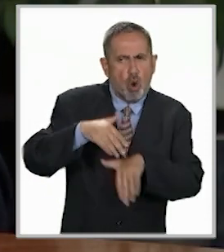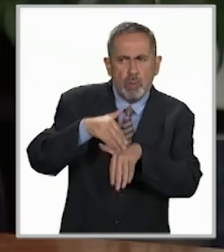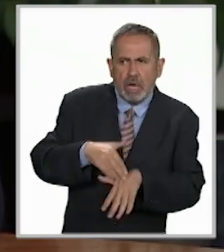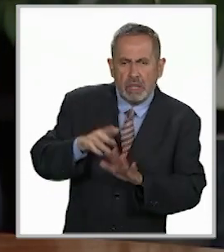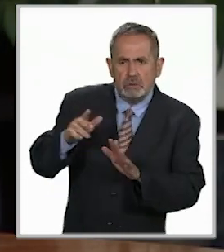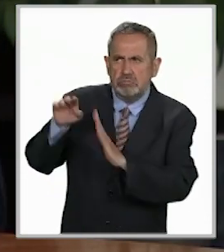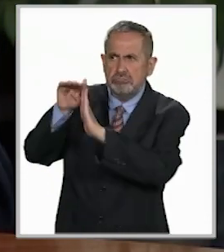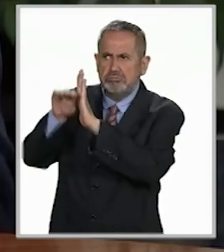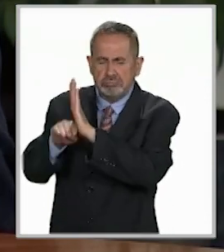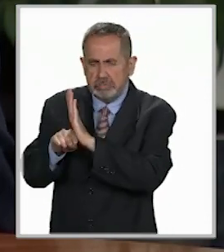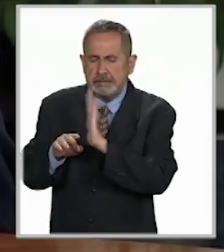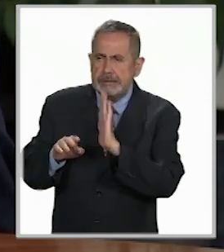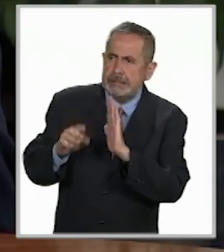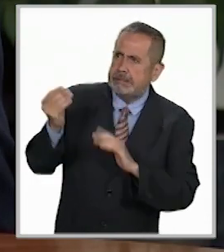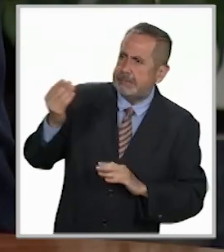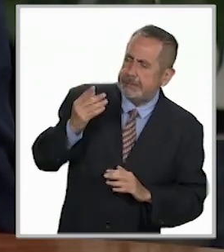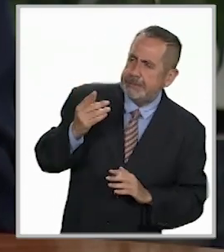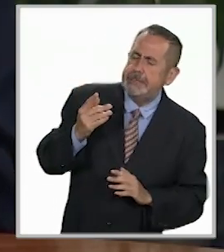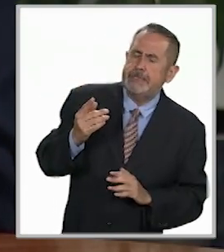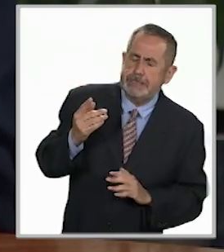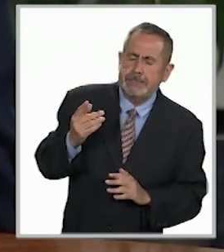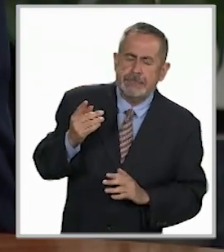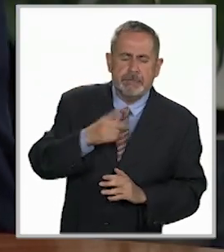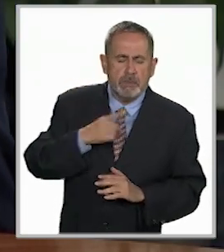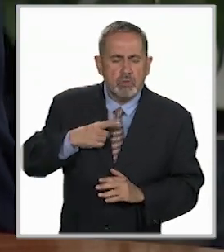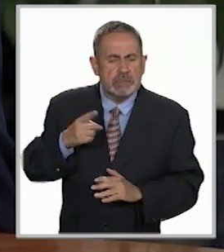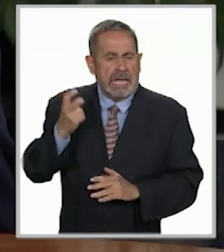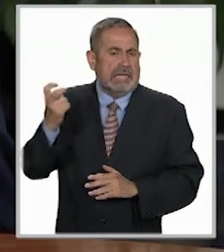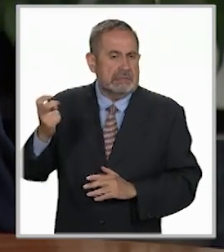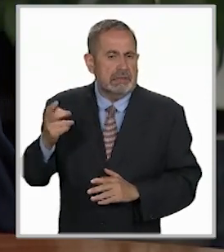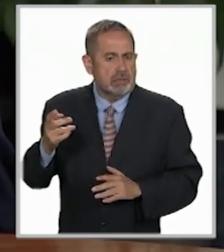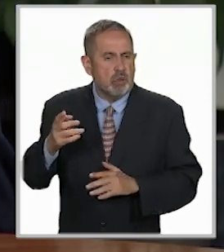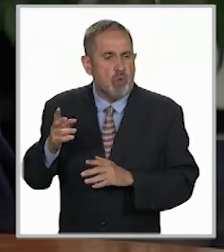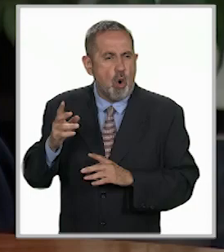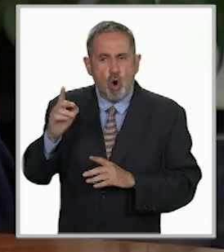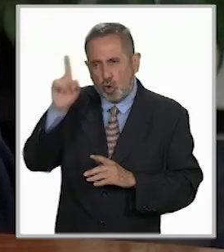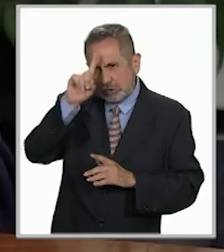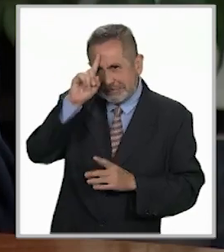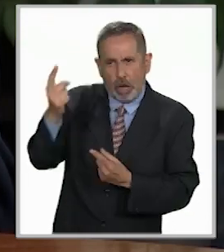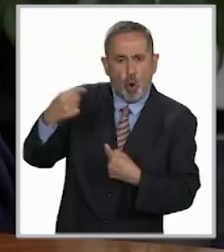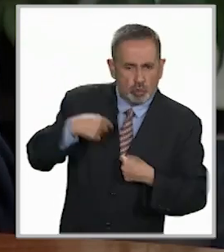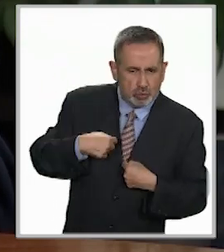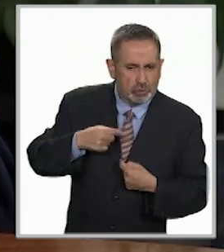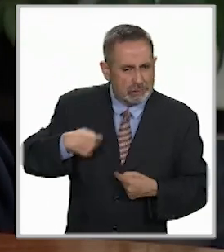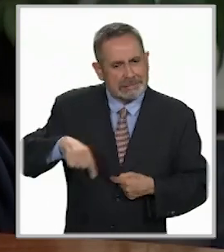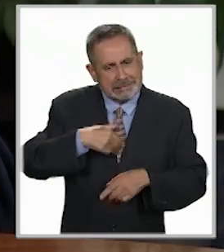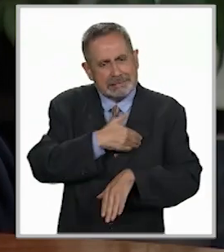vinculante, no obligatorio, se podría decir, pero como también lo dije anteriormente,